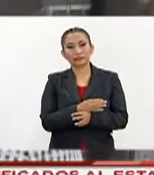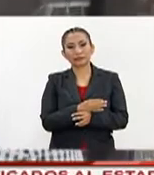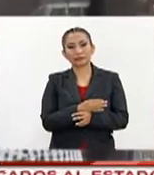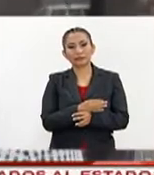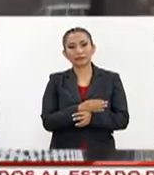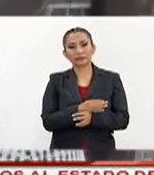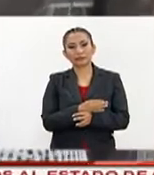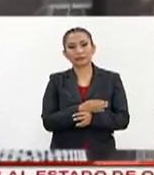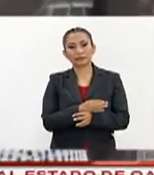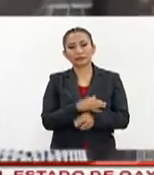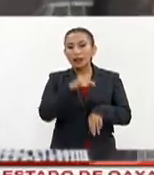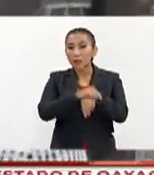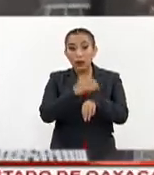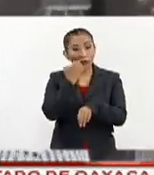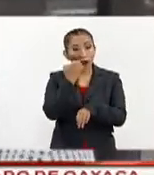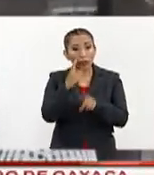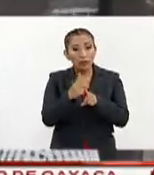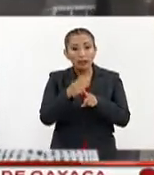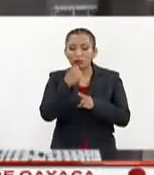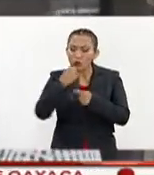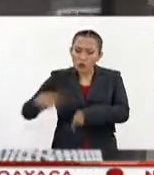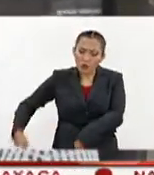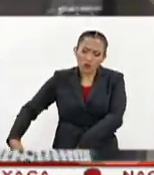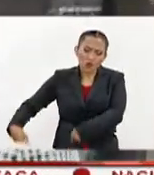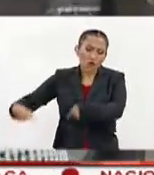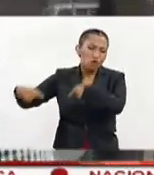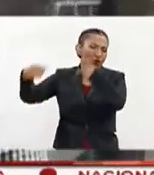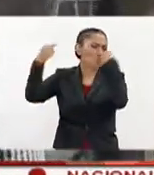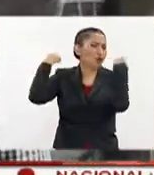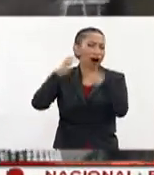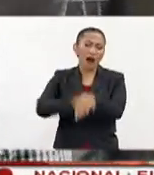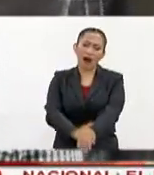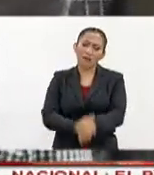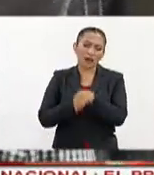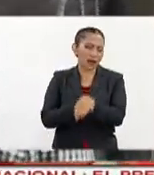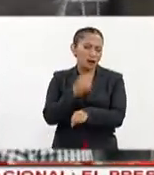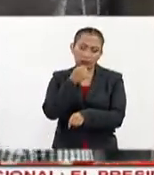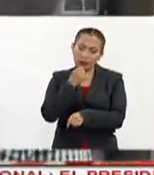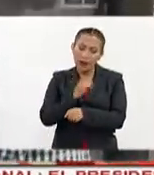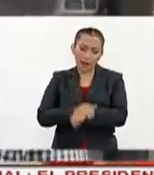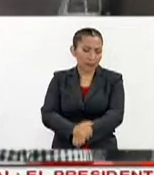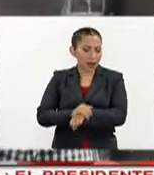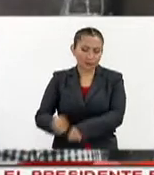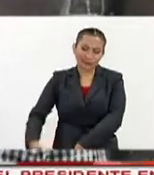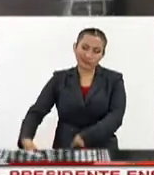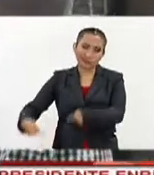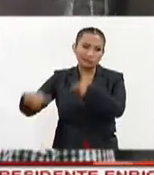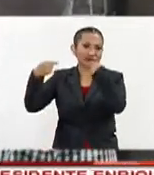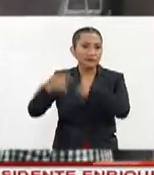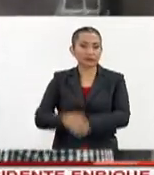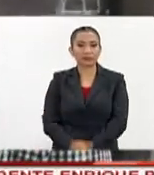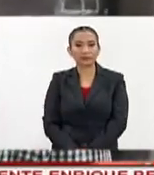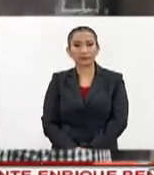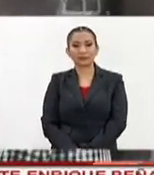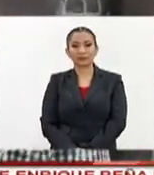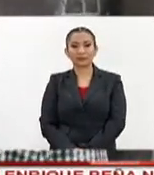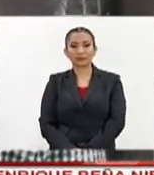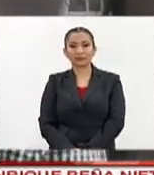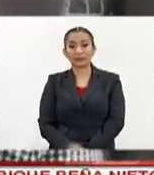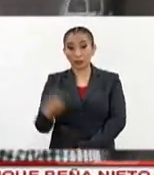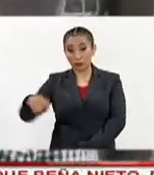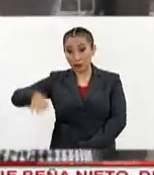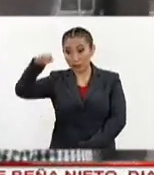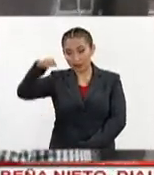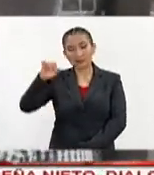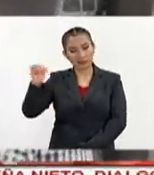¿Amigos de la escuela? ¿De dónde eran amigos? De la infancia, desde chiquitos éramos muy amigos. ¿Era de tu